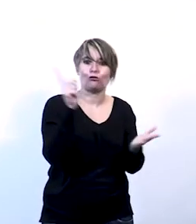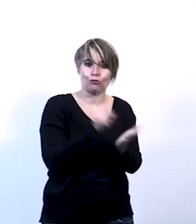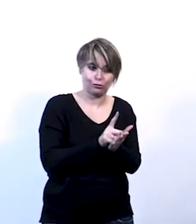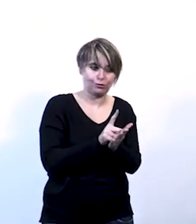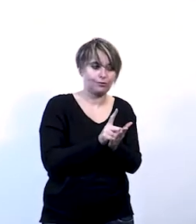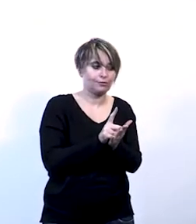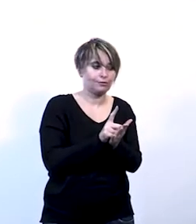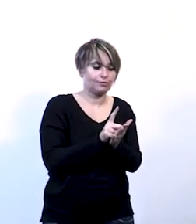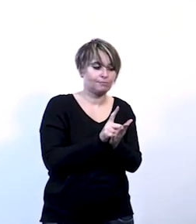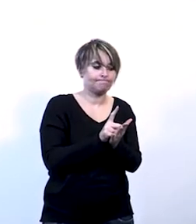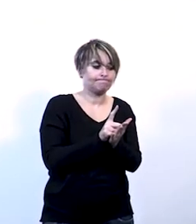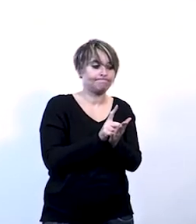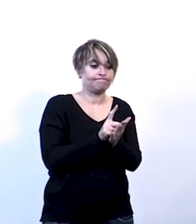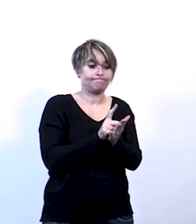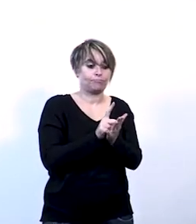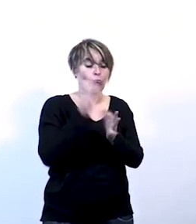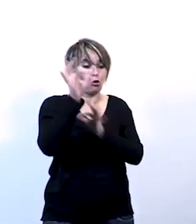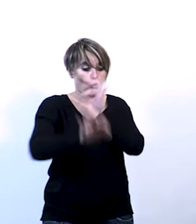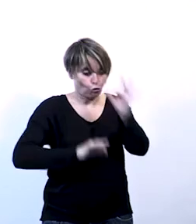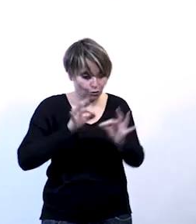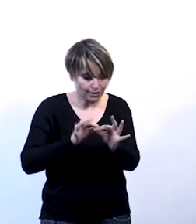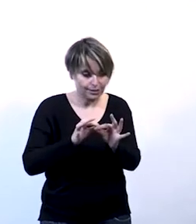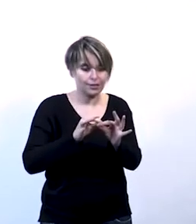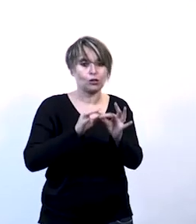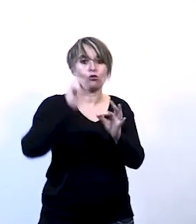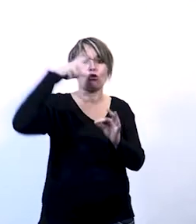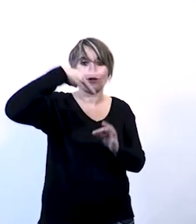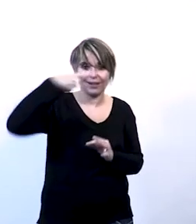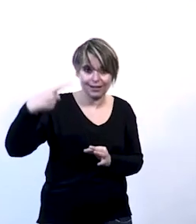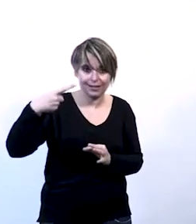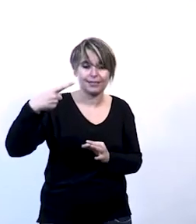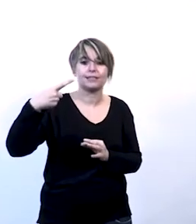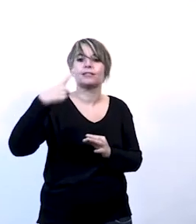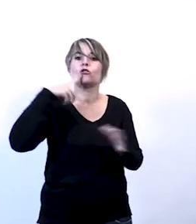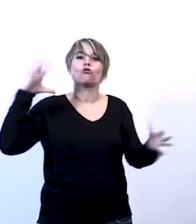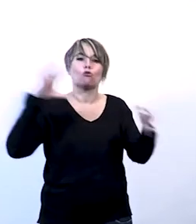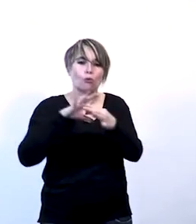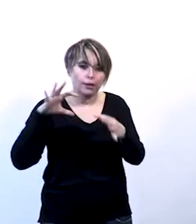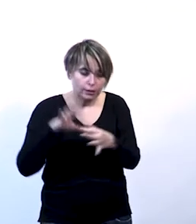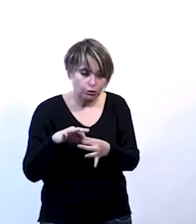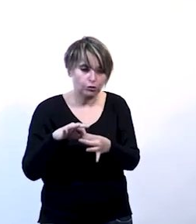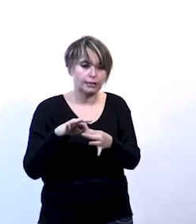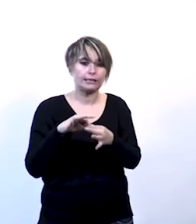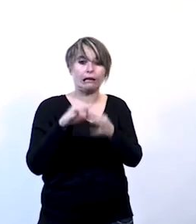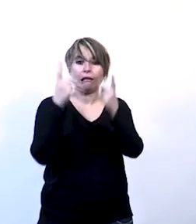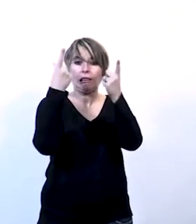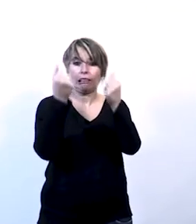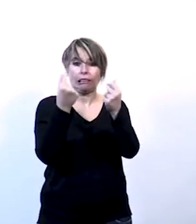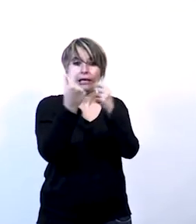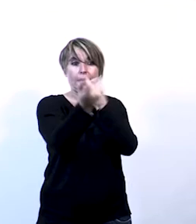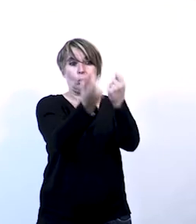porque con las organizaciones, con las ONGs, coaliciones, dinero que viene